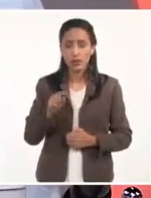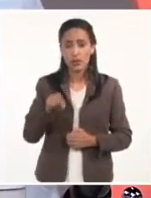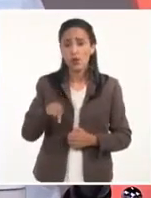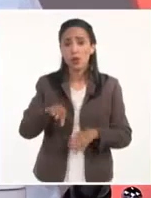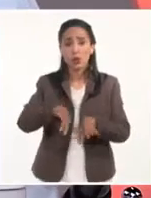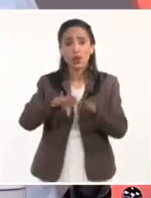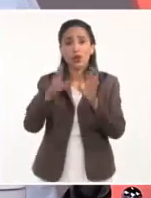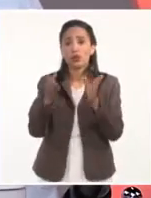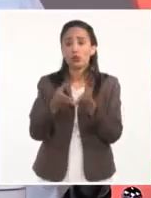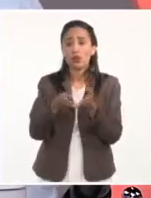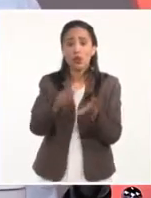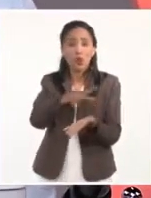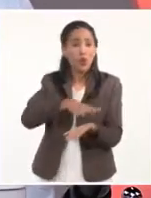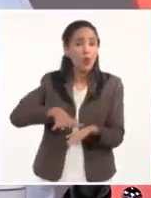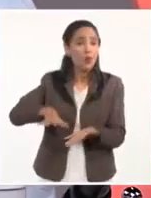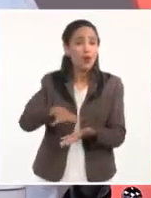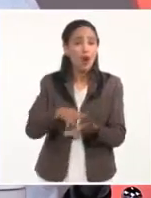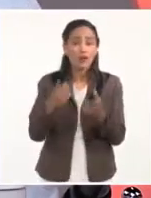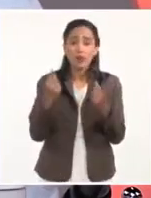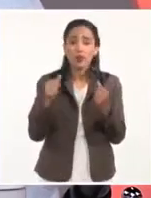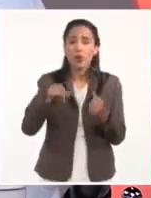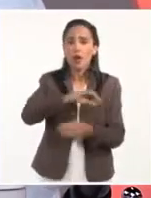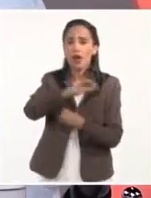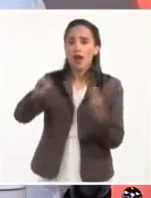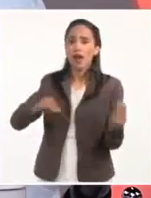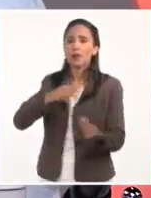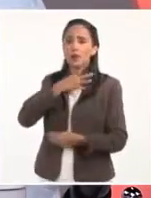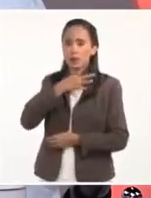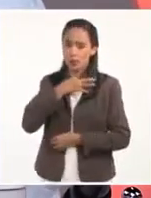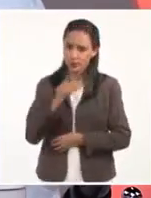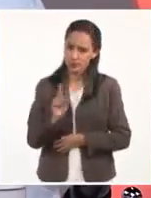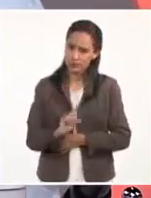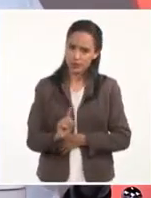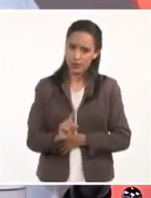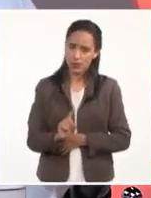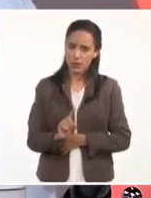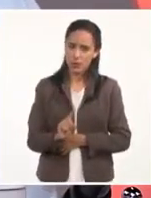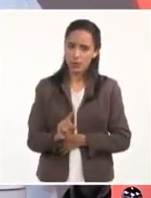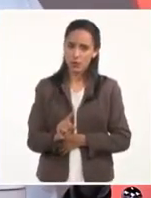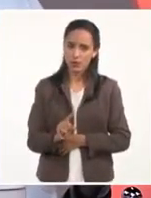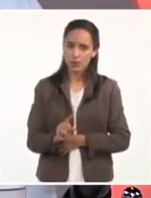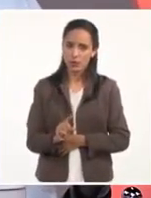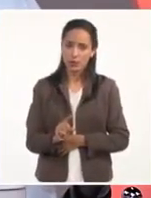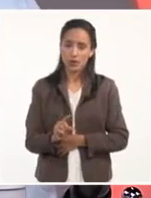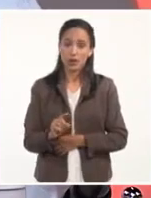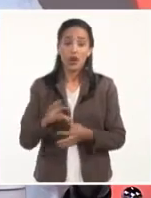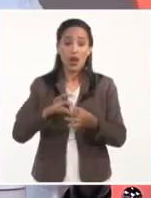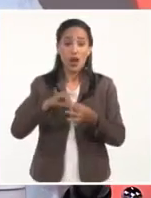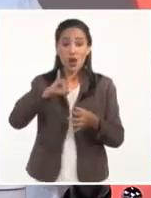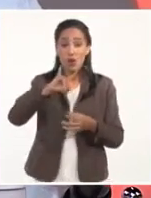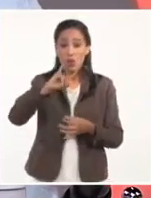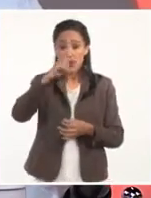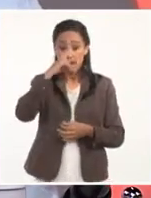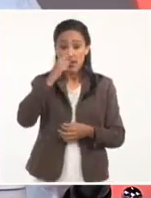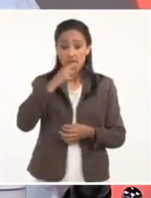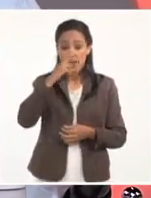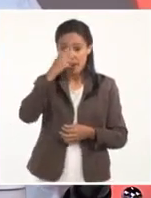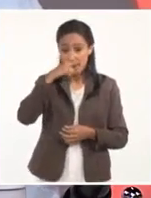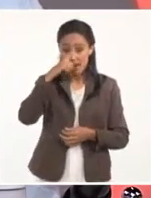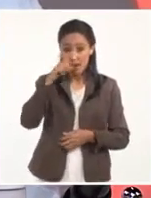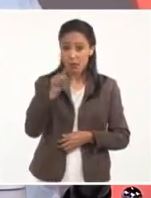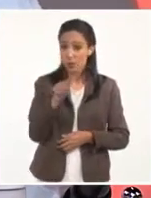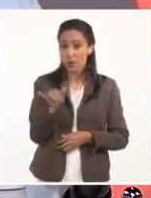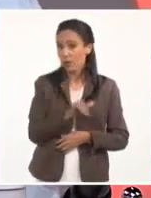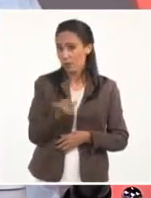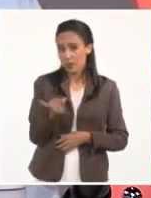automáticamente eso no es así como como funciona la güinera no es lo que era antes de la revolución lagunera en la cuna se